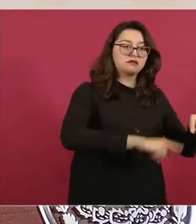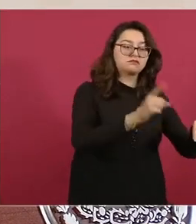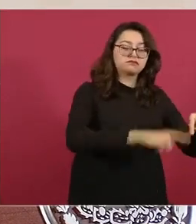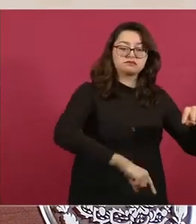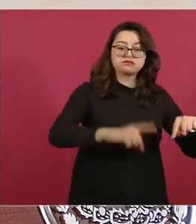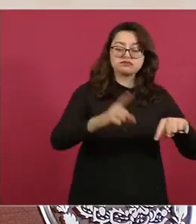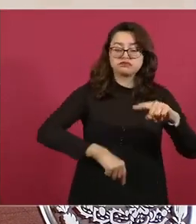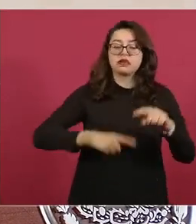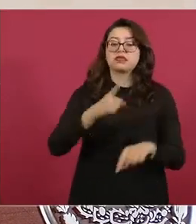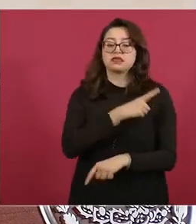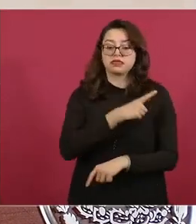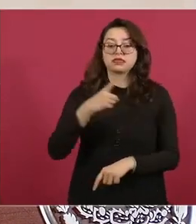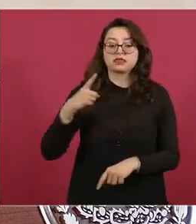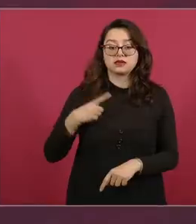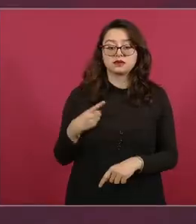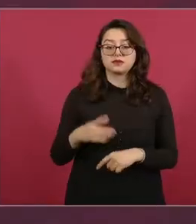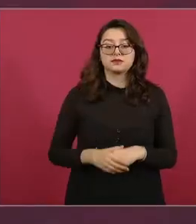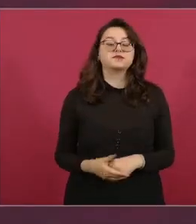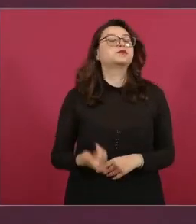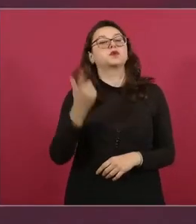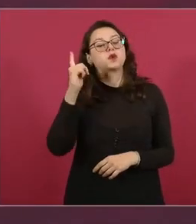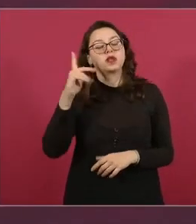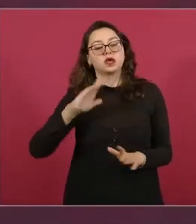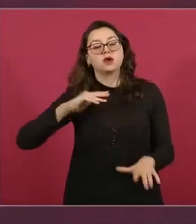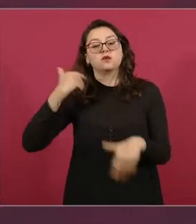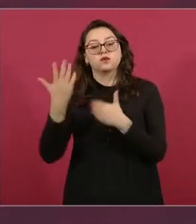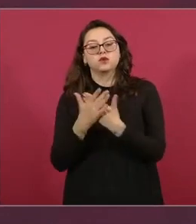quienes nos van a sustituir